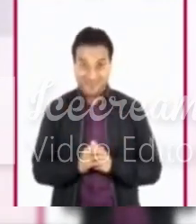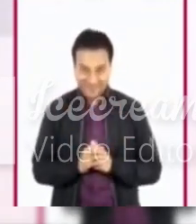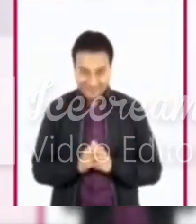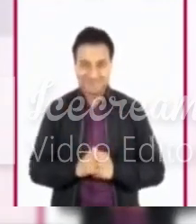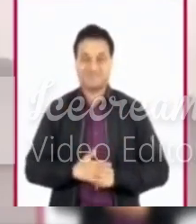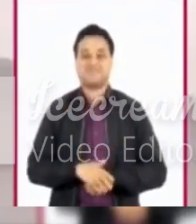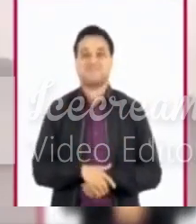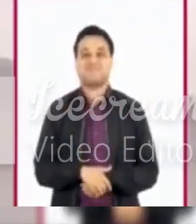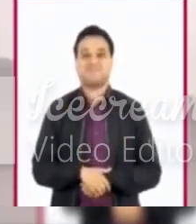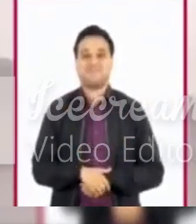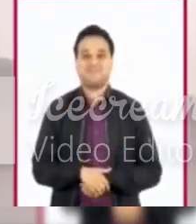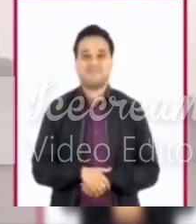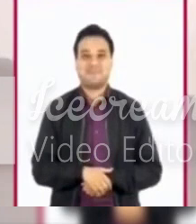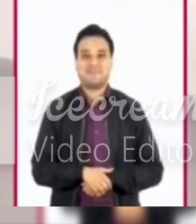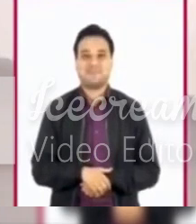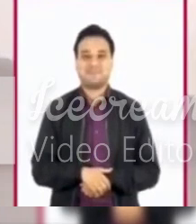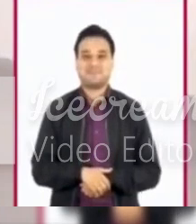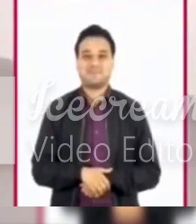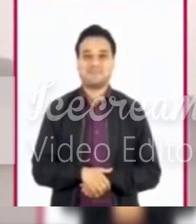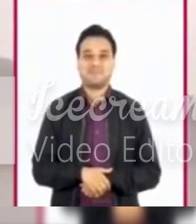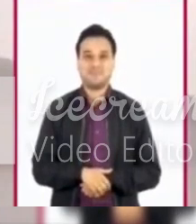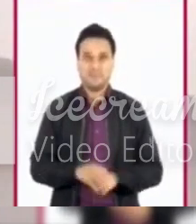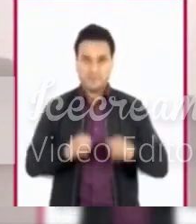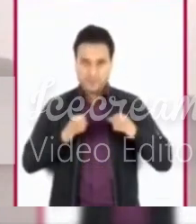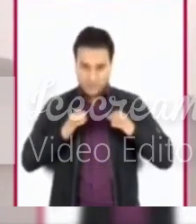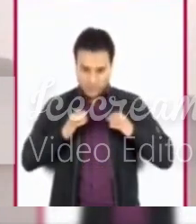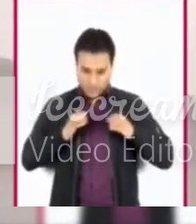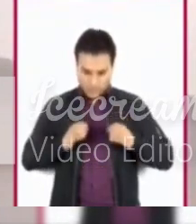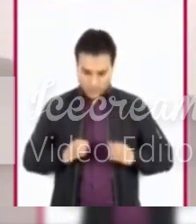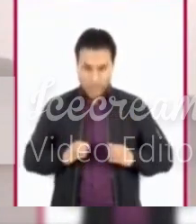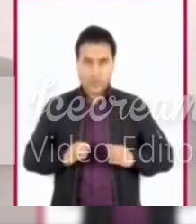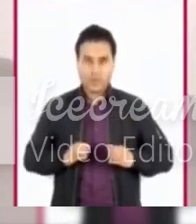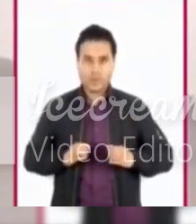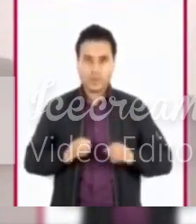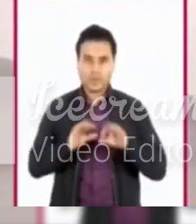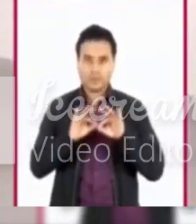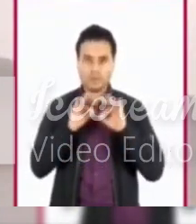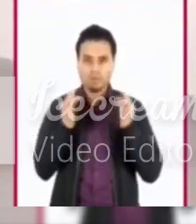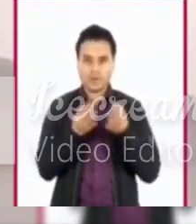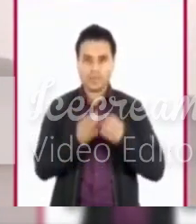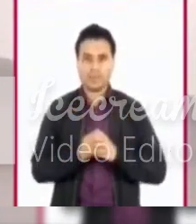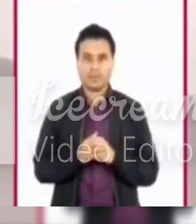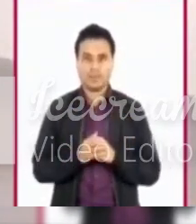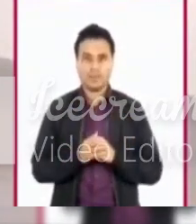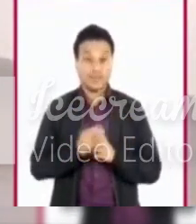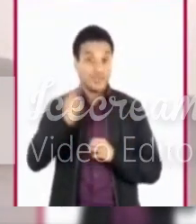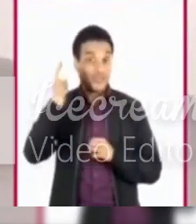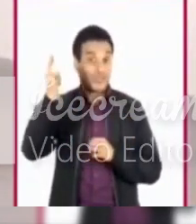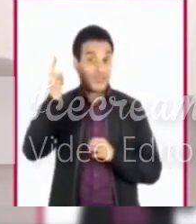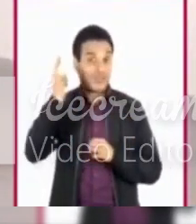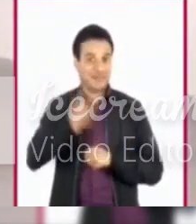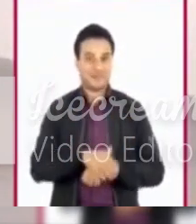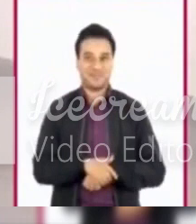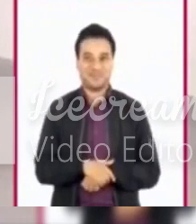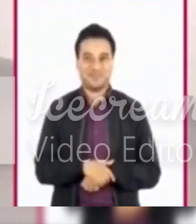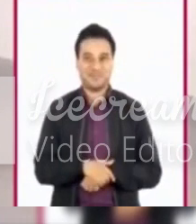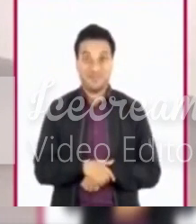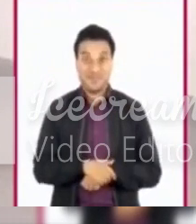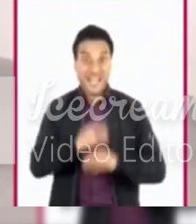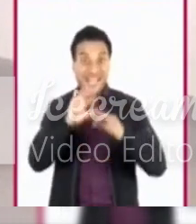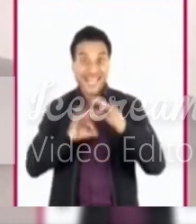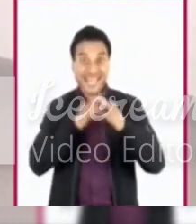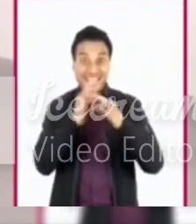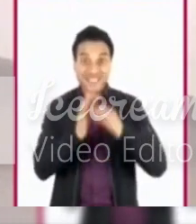sus definiciones. Cuerpo, forma y sonido.